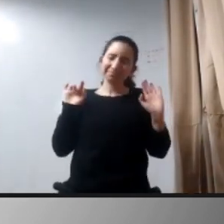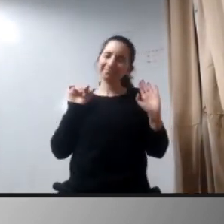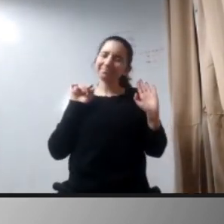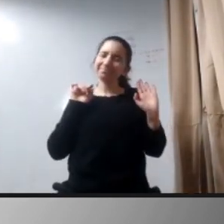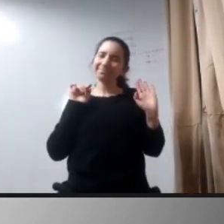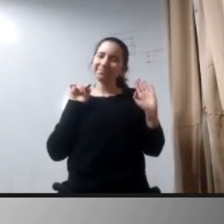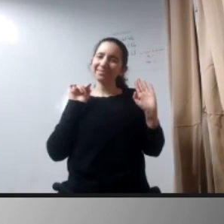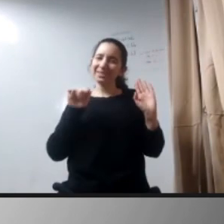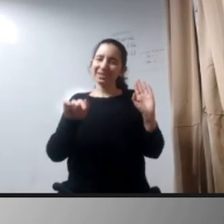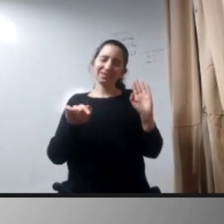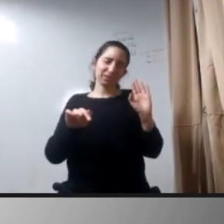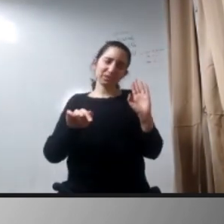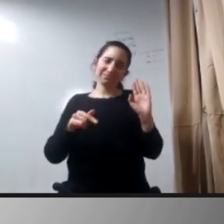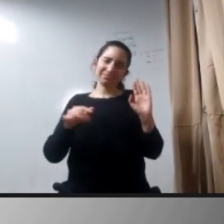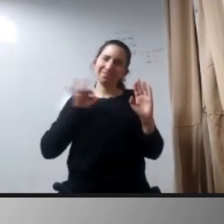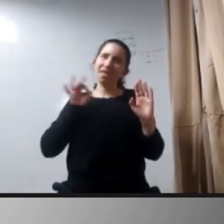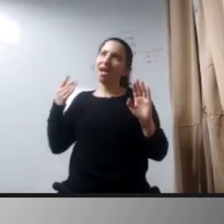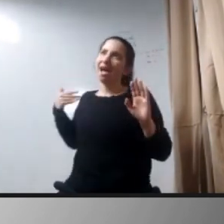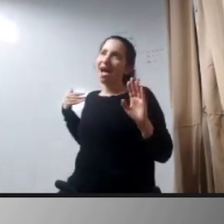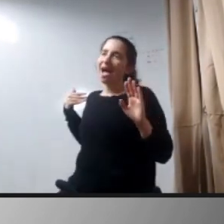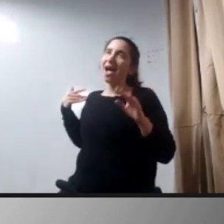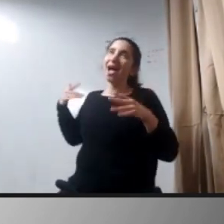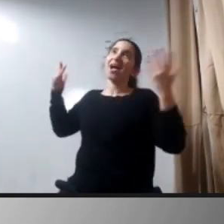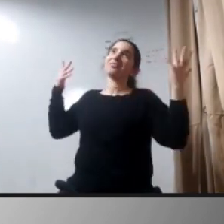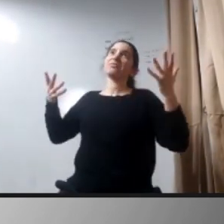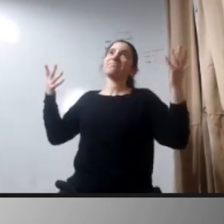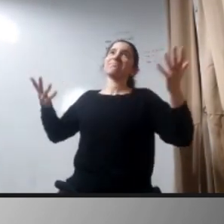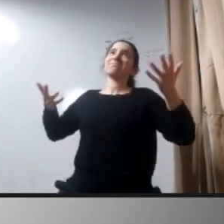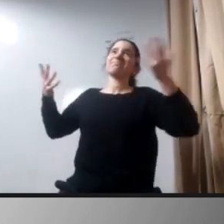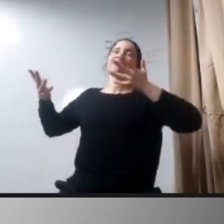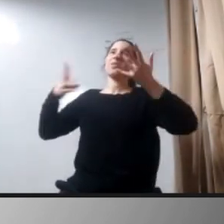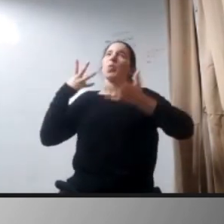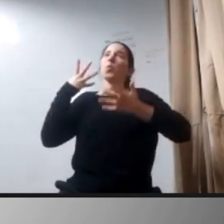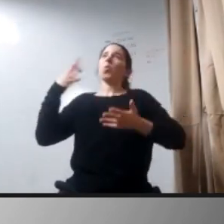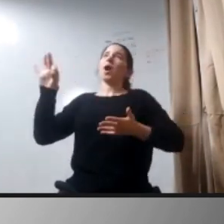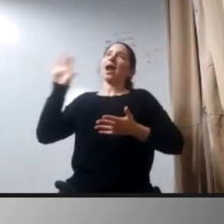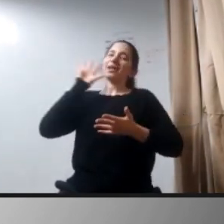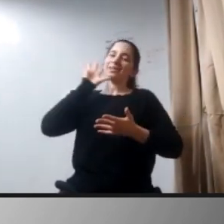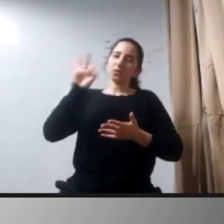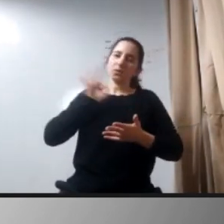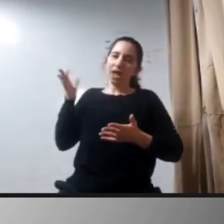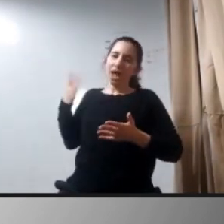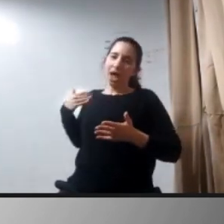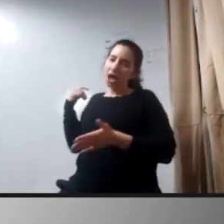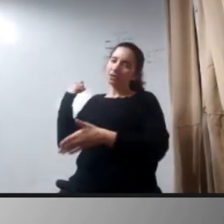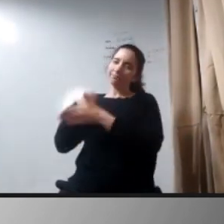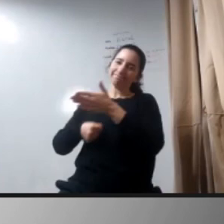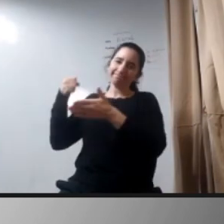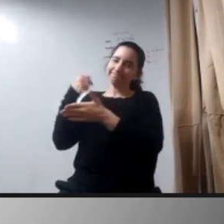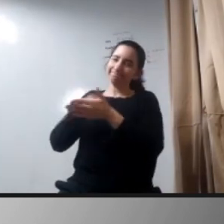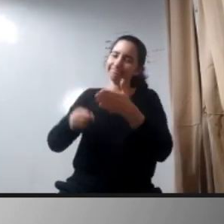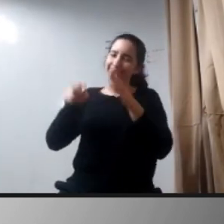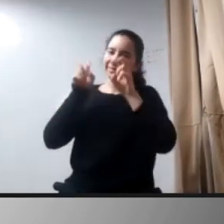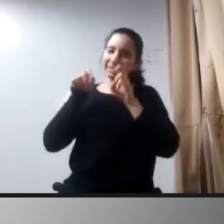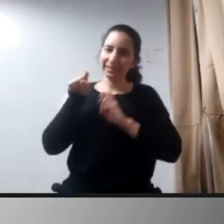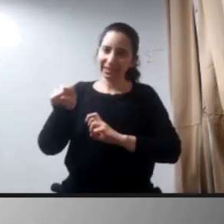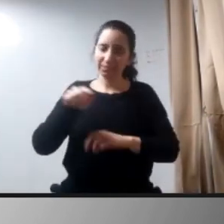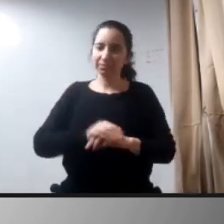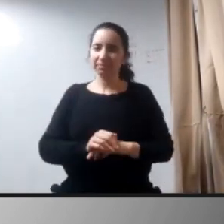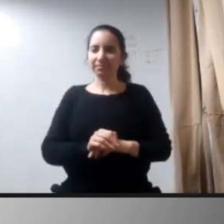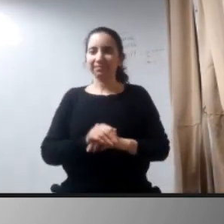eso lo estoy luchando desde hace más o menos cerca de 40, 50 años, más o